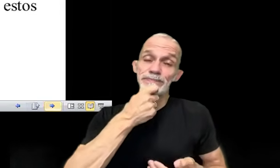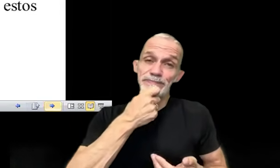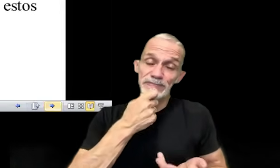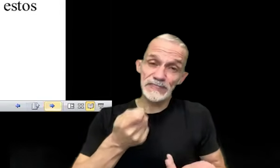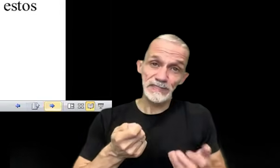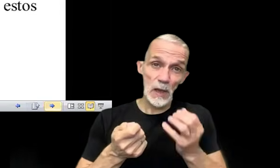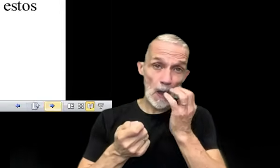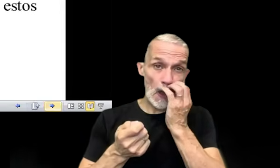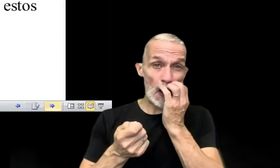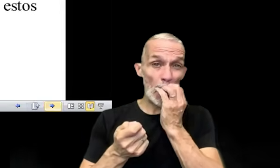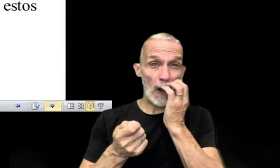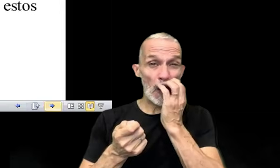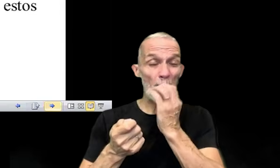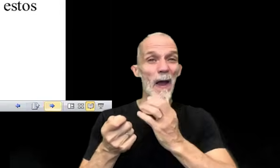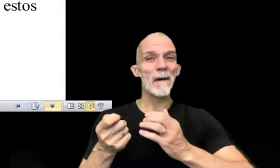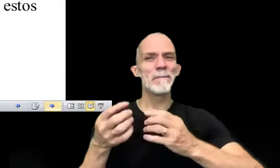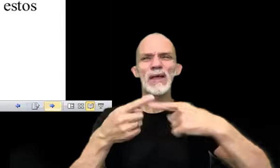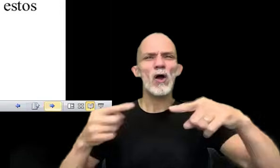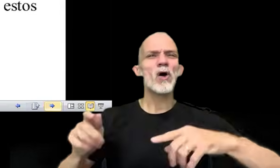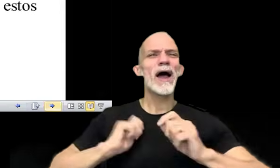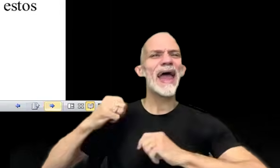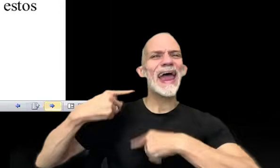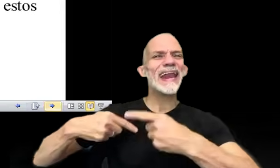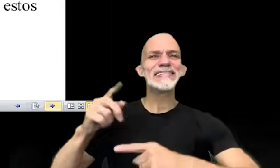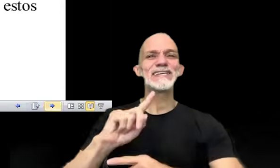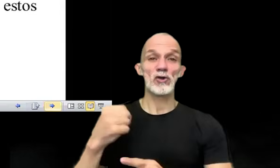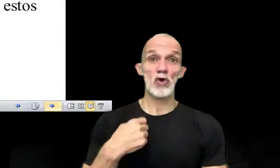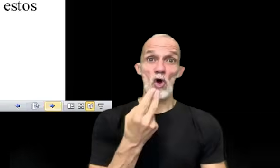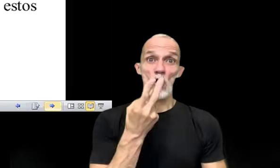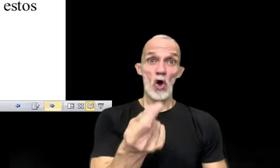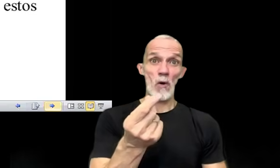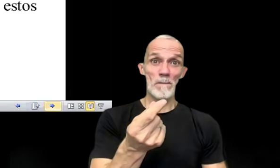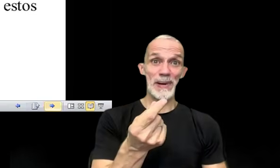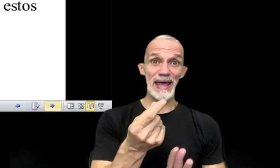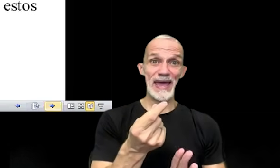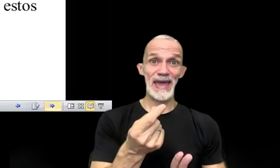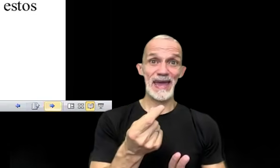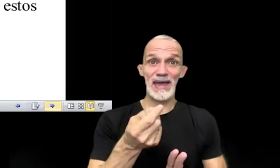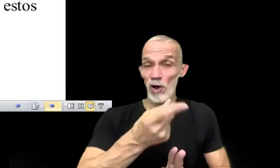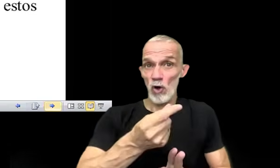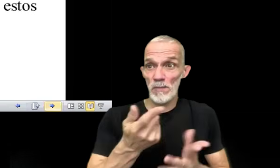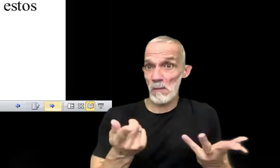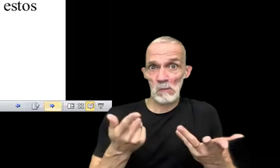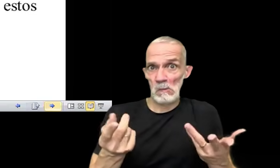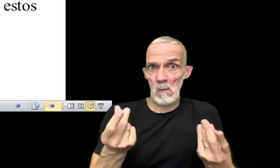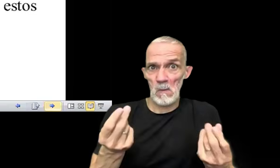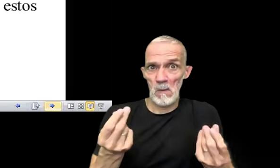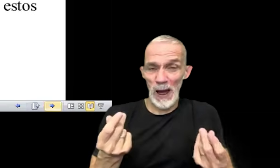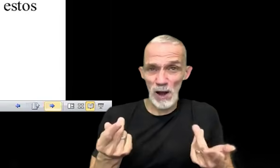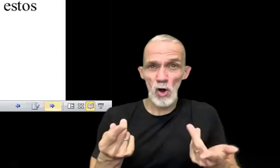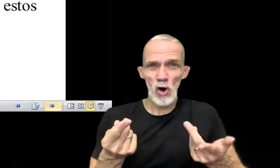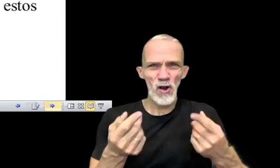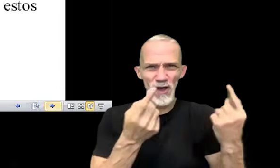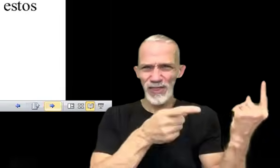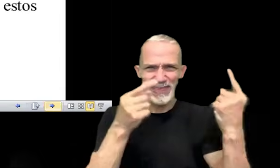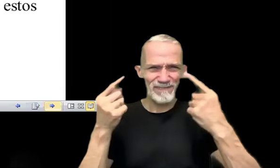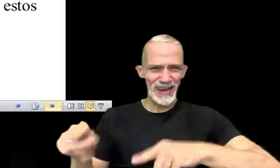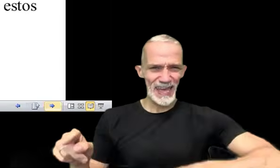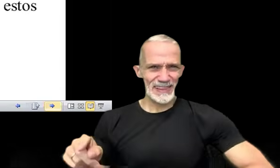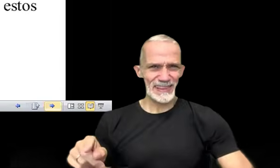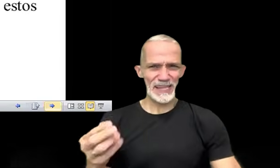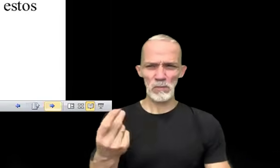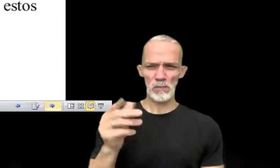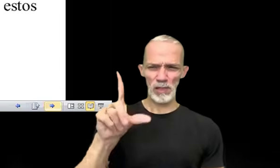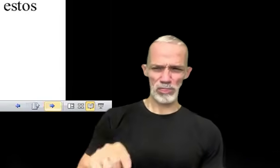Si en vez de haber recibido bienes por herencia, adquirió bienes a título oneroso a un valor distinto, o